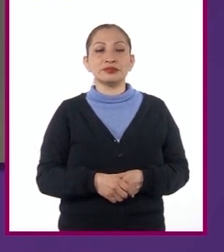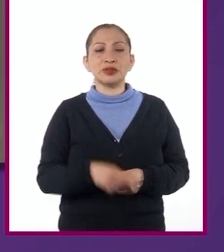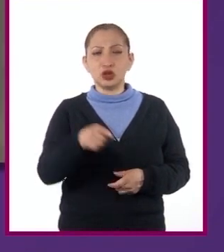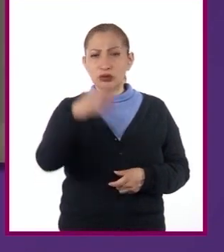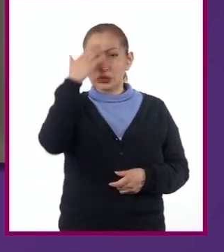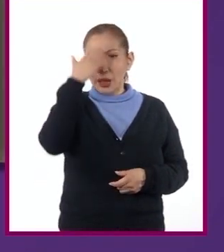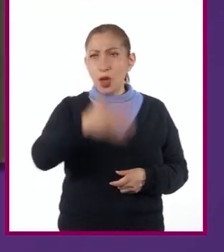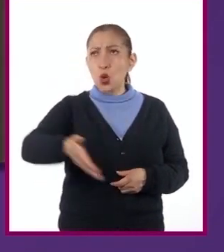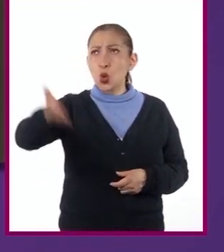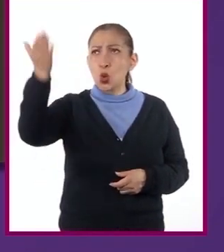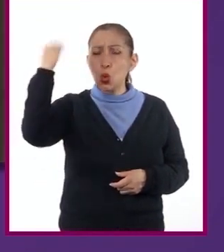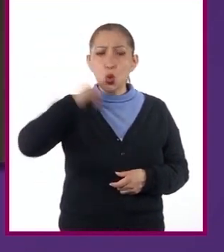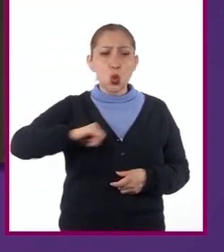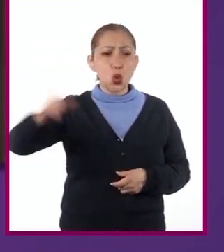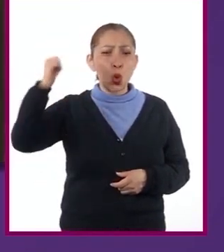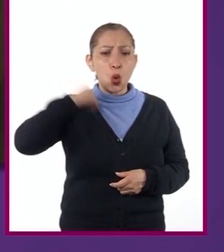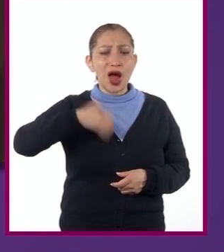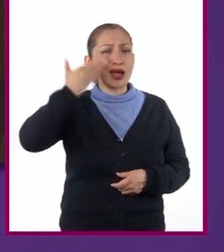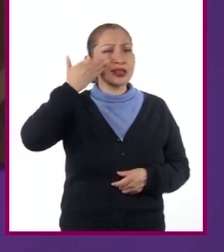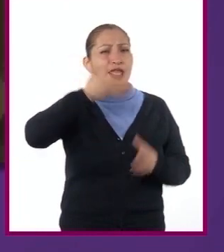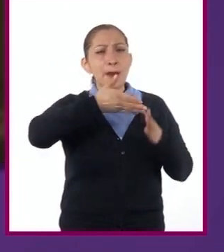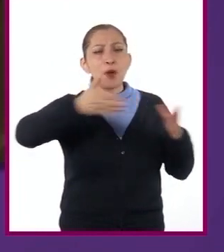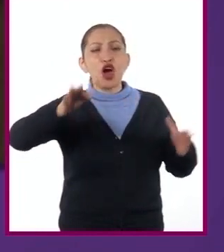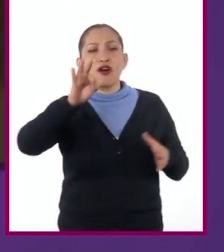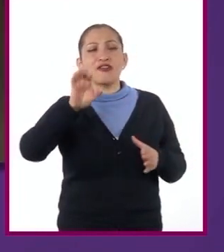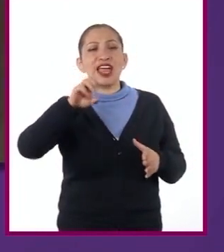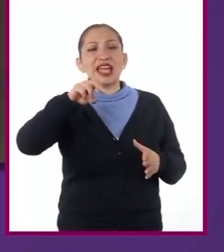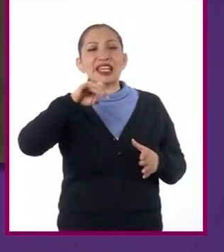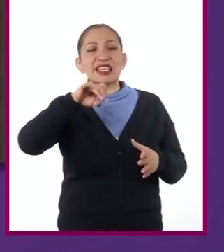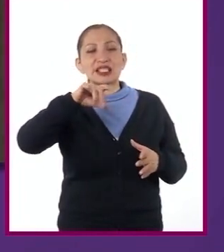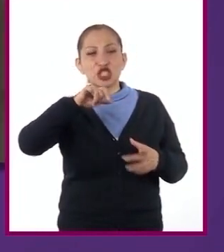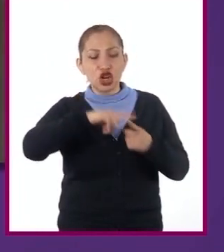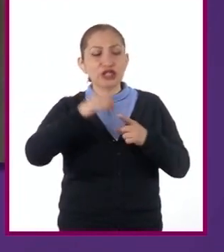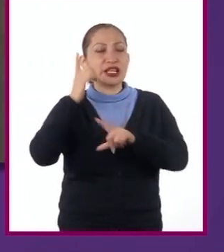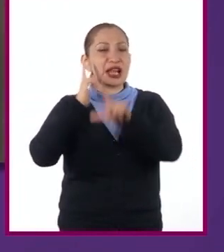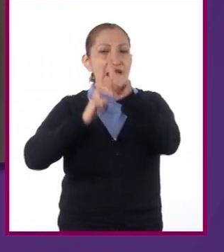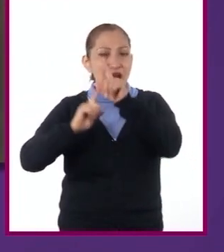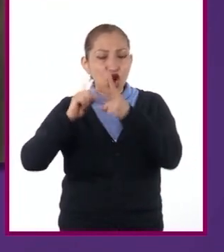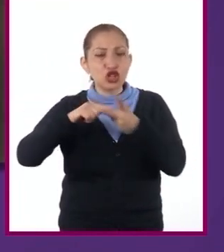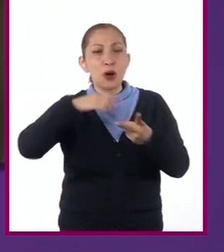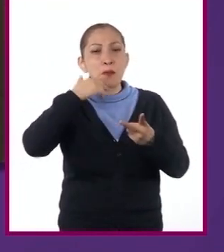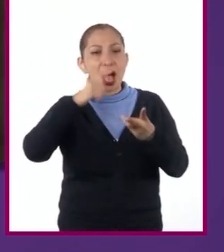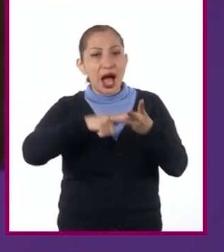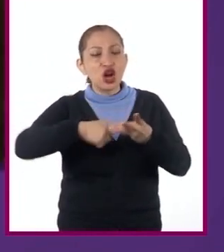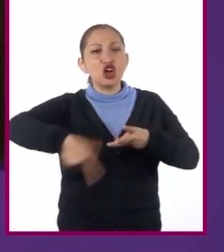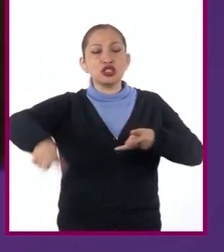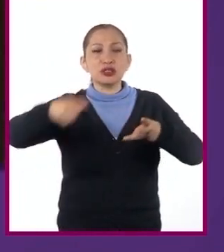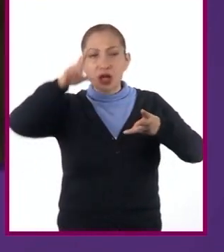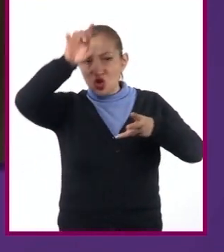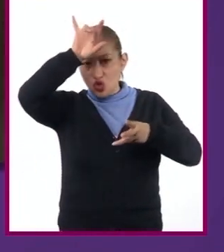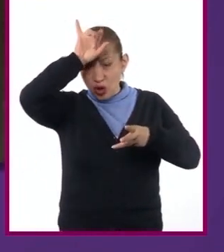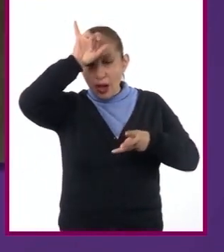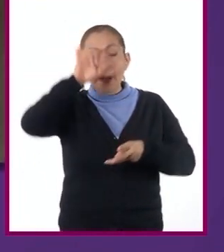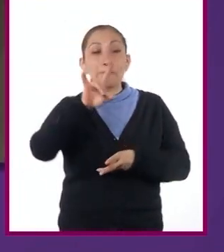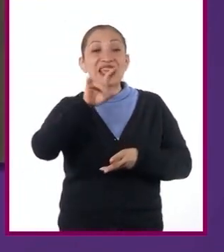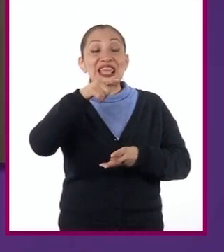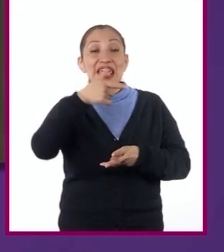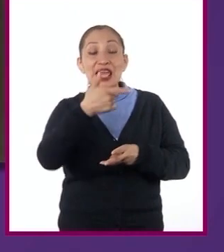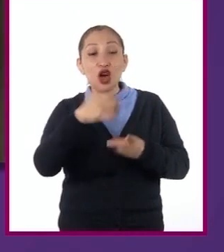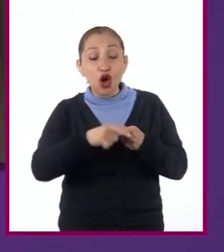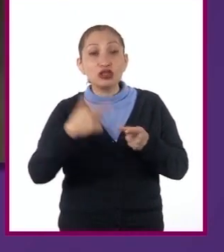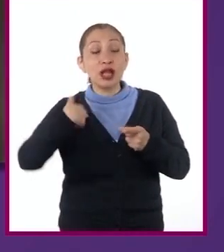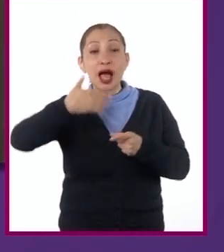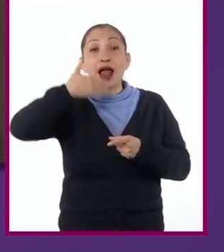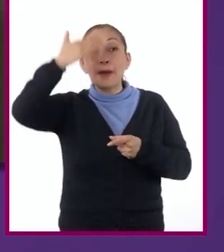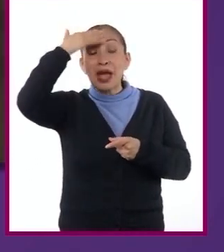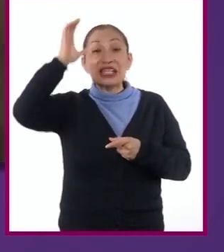¿Sabías que desde la antigüedad, en tiempo de los fenicios, griegos, romanos, vikingos, árabes o